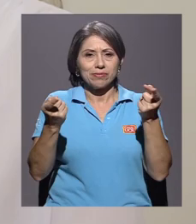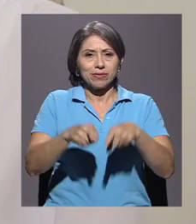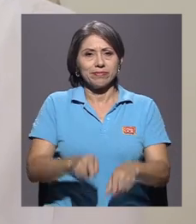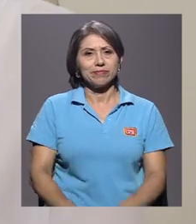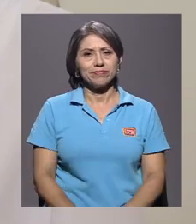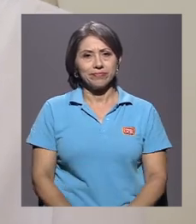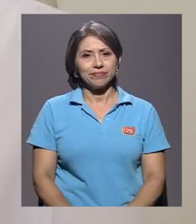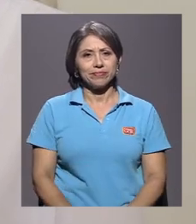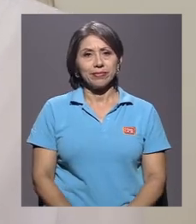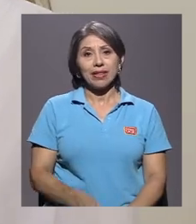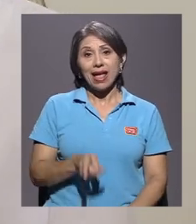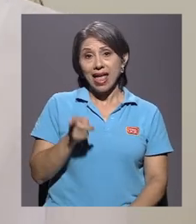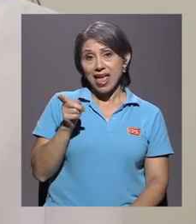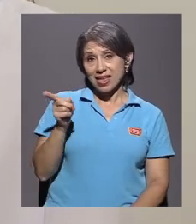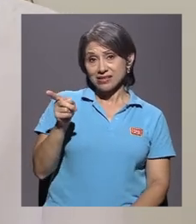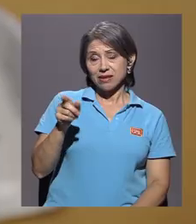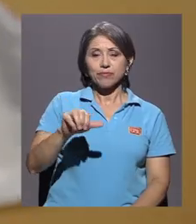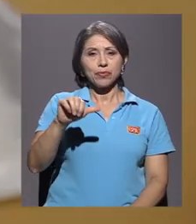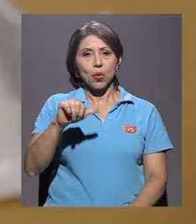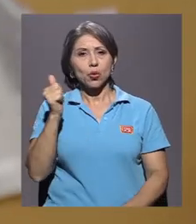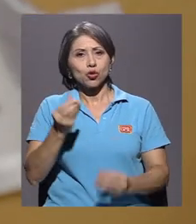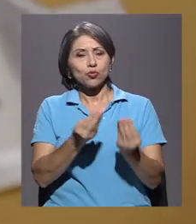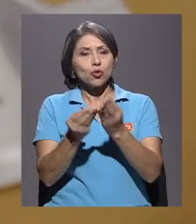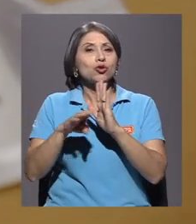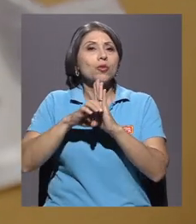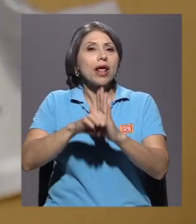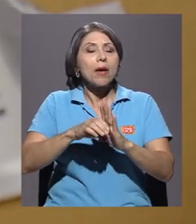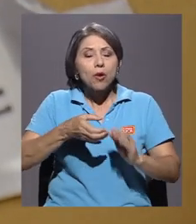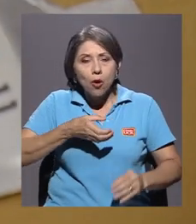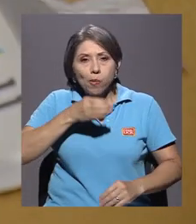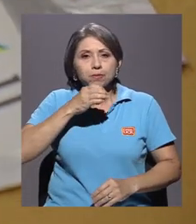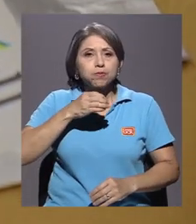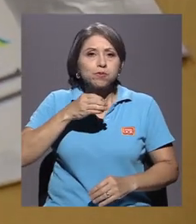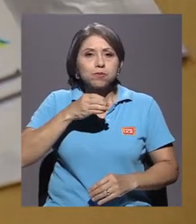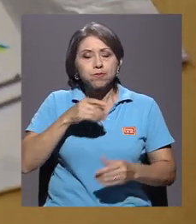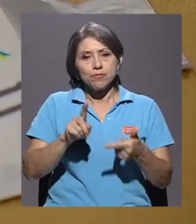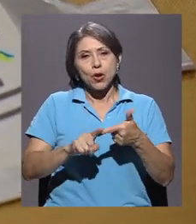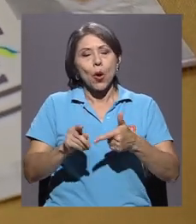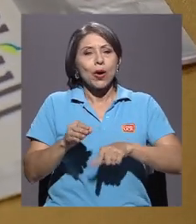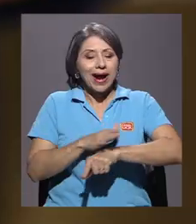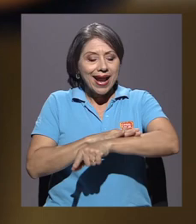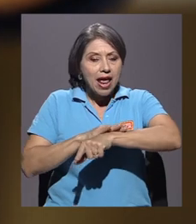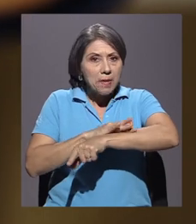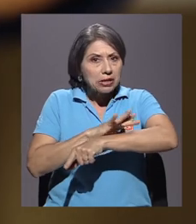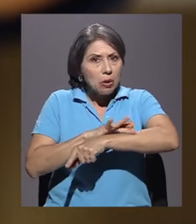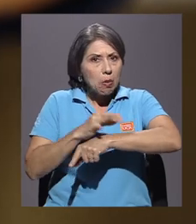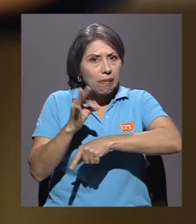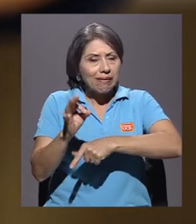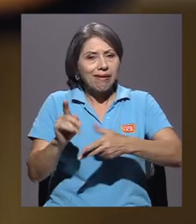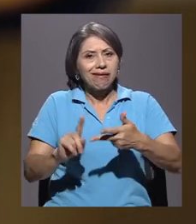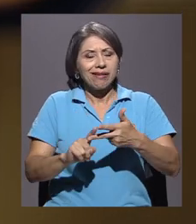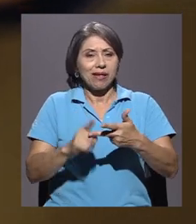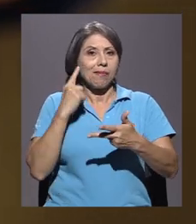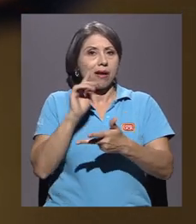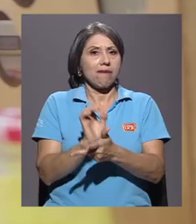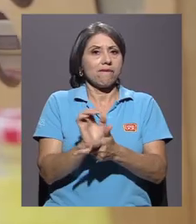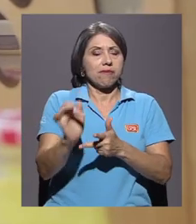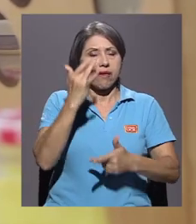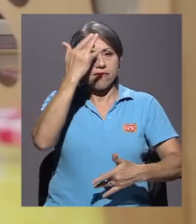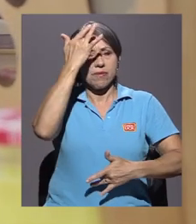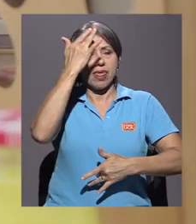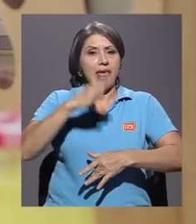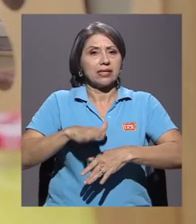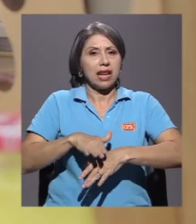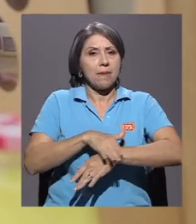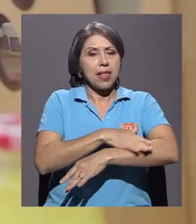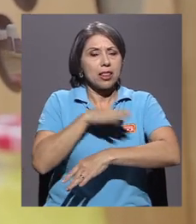ocurrir. Este y otros productos como enjuagues bucales, cremas cicatrizantes y para combatir las enfermedades de la piel